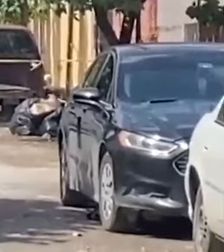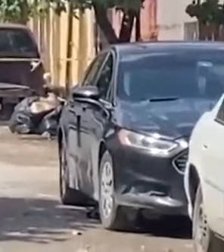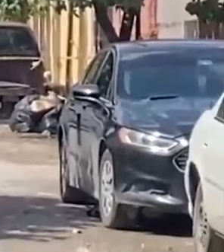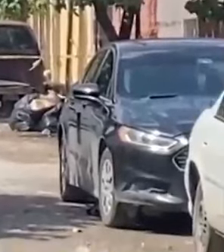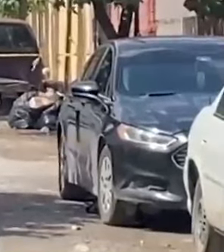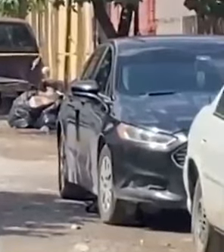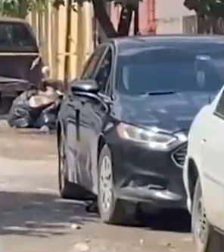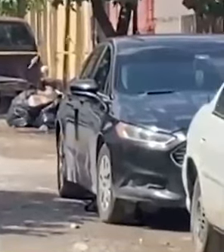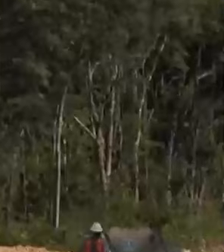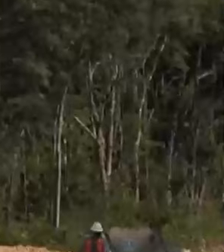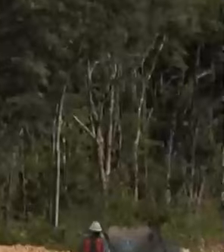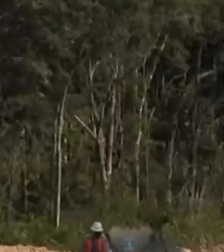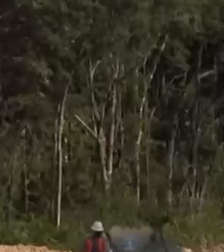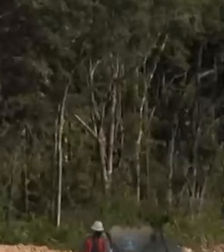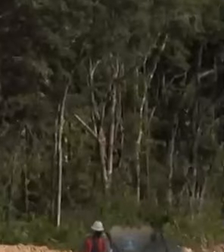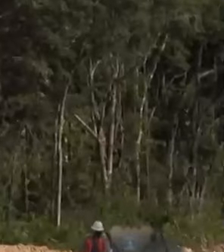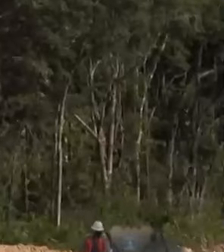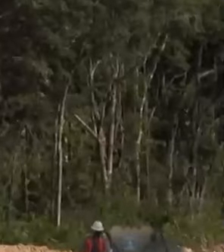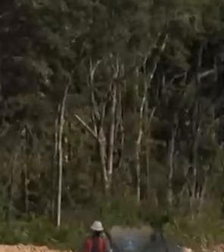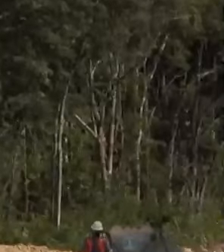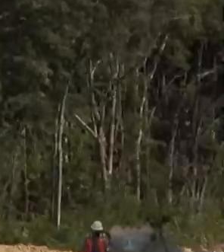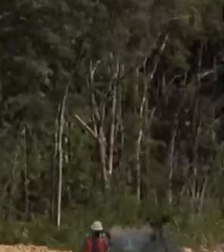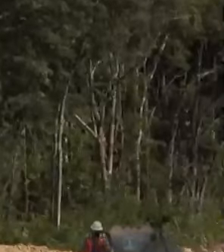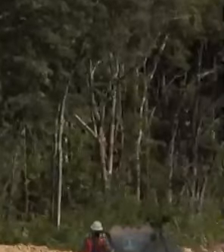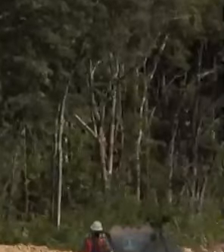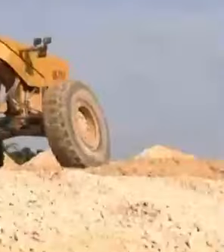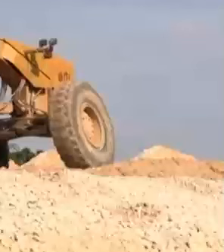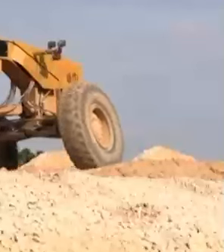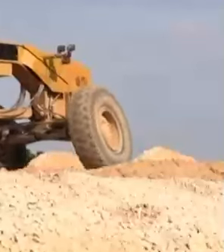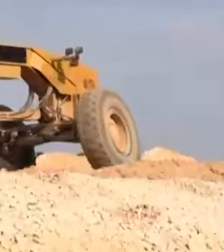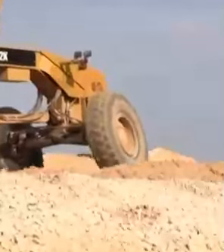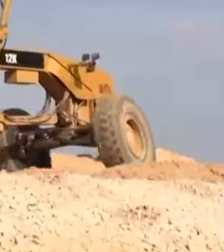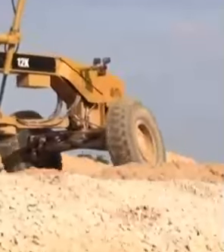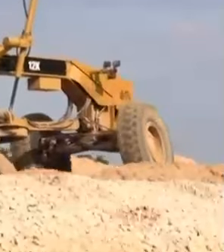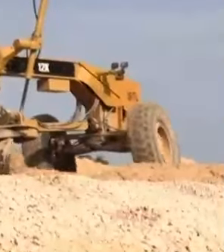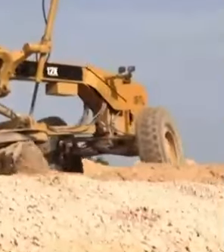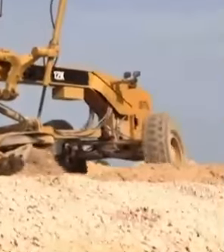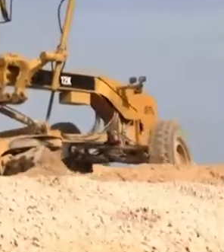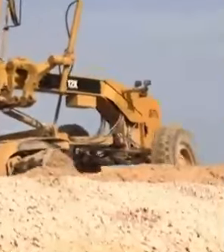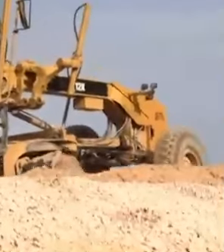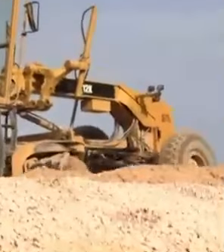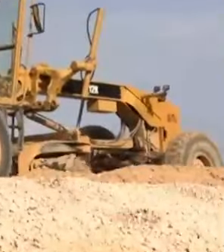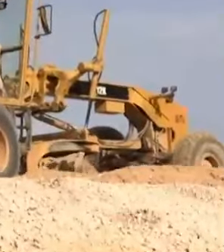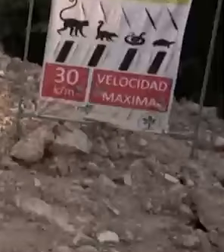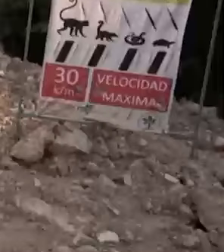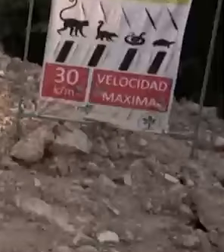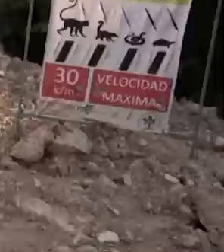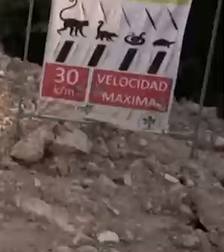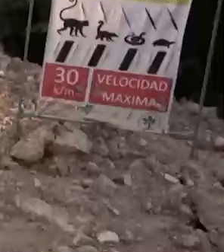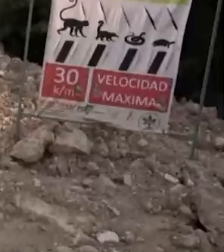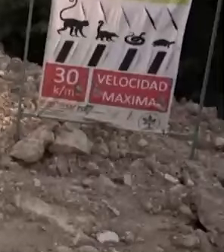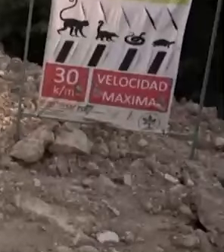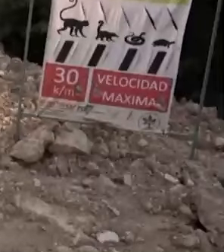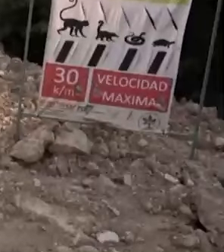desde 2018. En cuanto a obras pendientes de la Cuarta Transformación, se encuentra el Tren Maya, las carreteras de Oaxaca, Jalisco, Tepic y